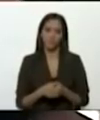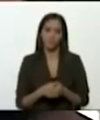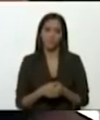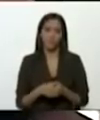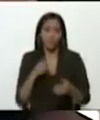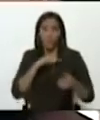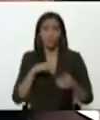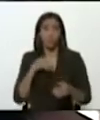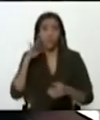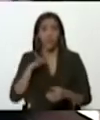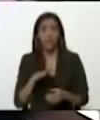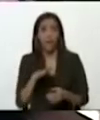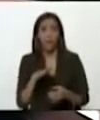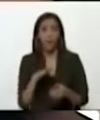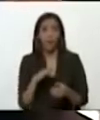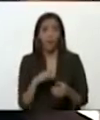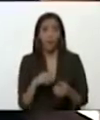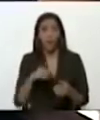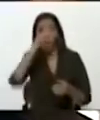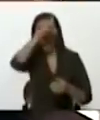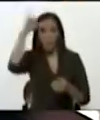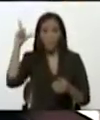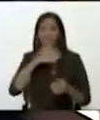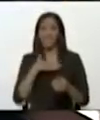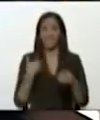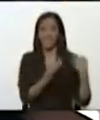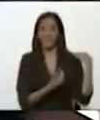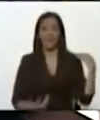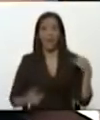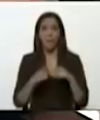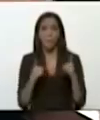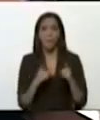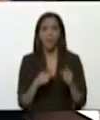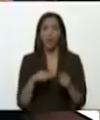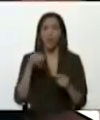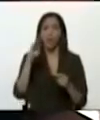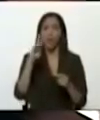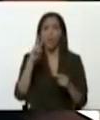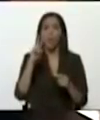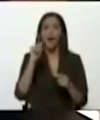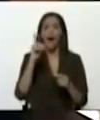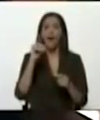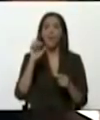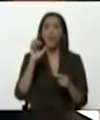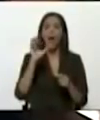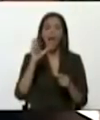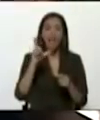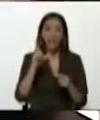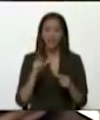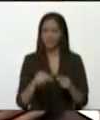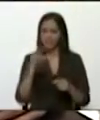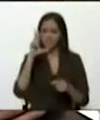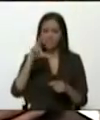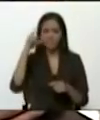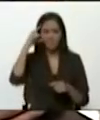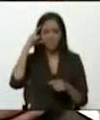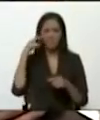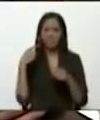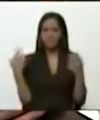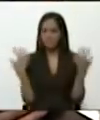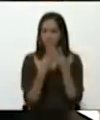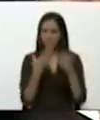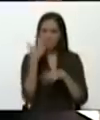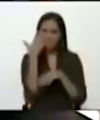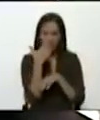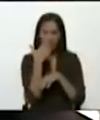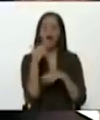Nosotros estamos con un Leopoldo López que quiere ser presidente, pero con un Baduel que estaba dispuesto a 3 días de enfrentamiento armado.